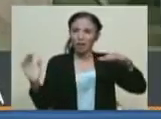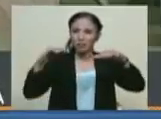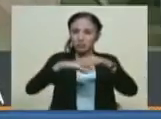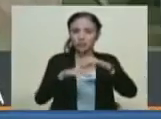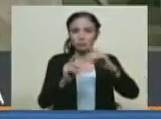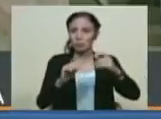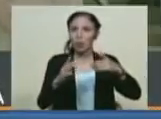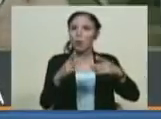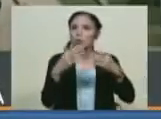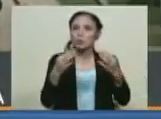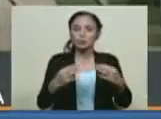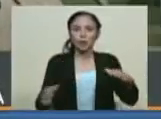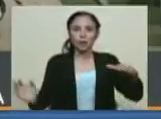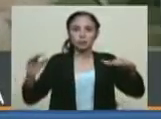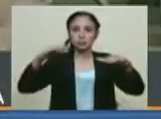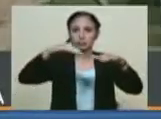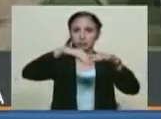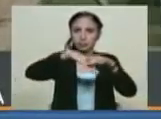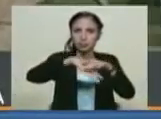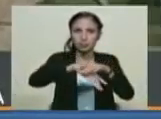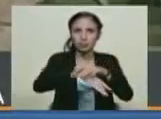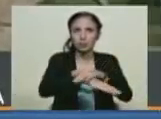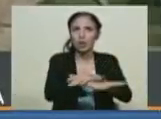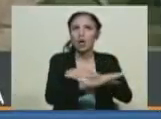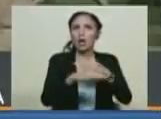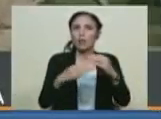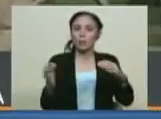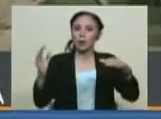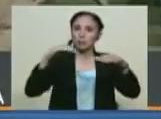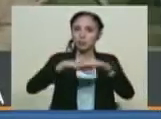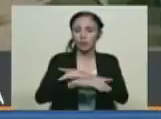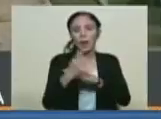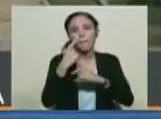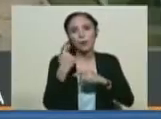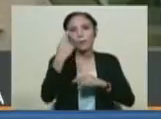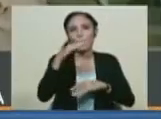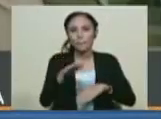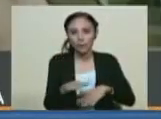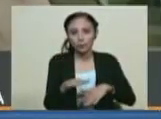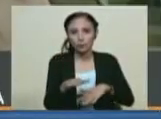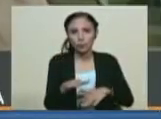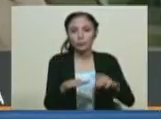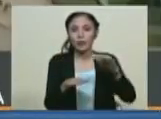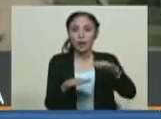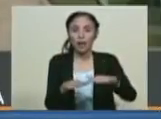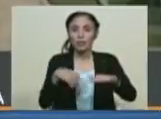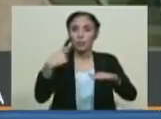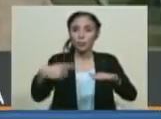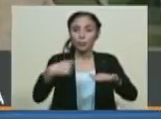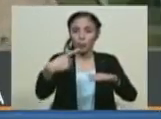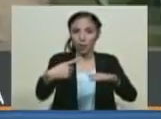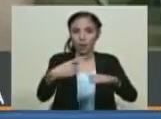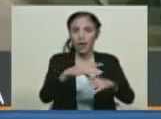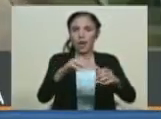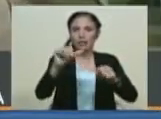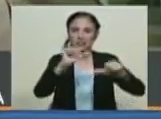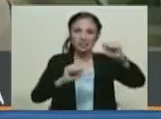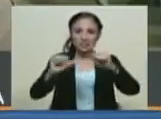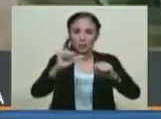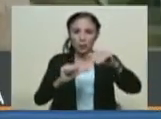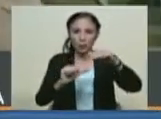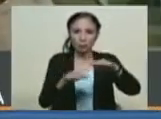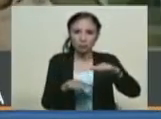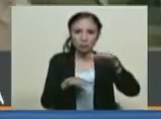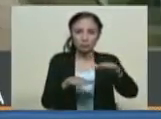Esa agua que ustedes ven en la primera fase es tratada con cloro y con los